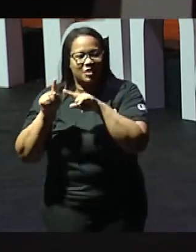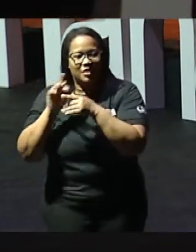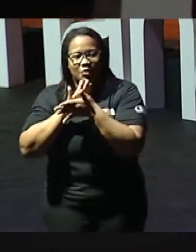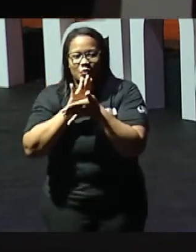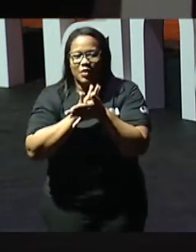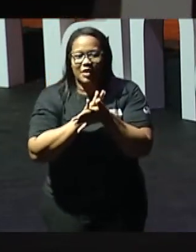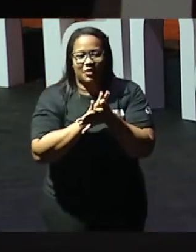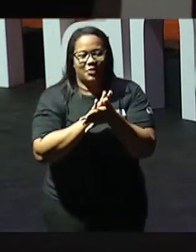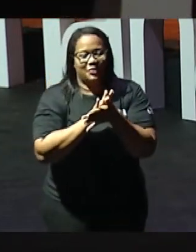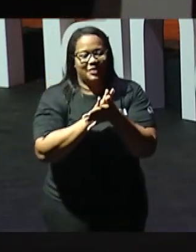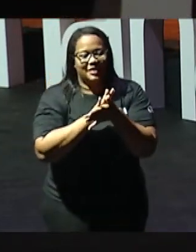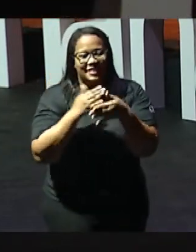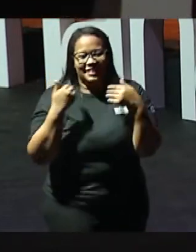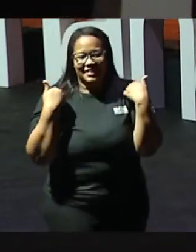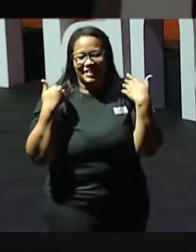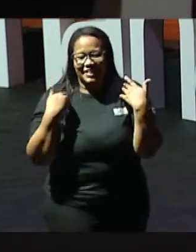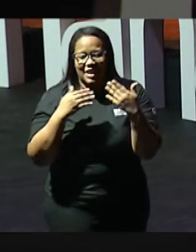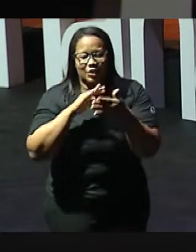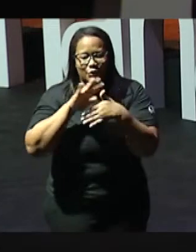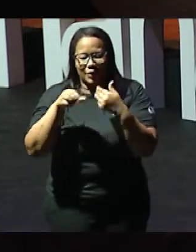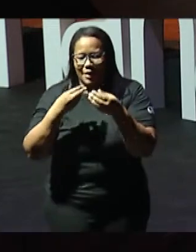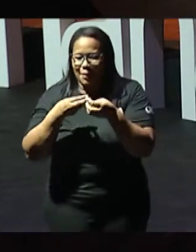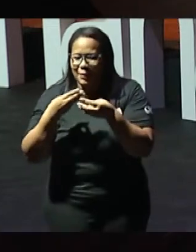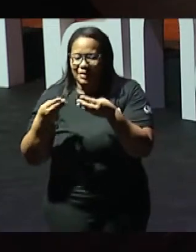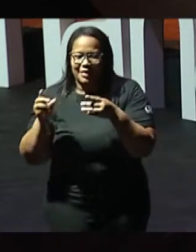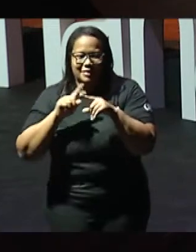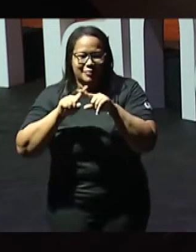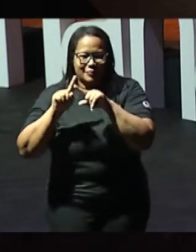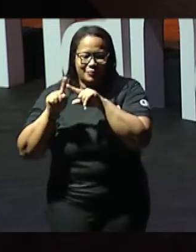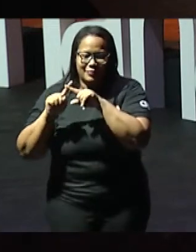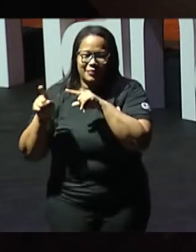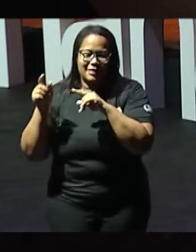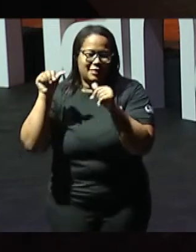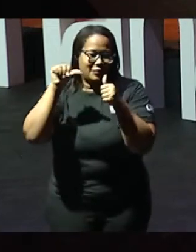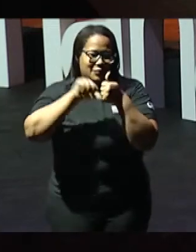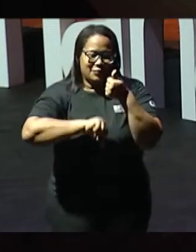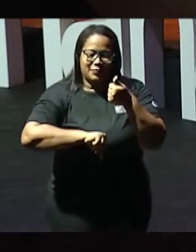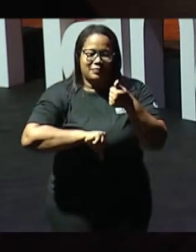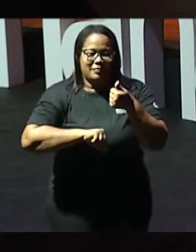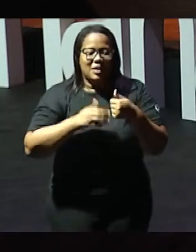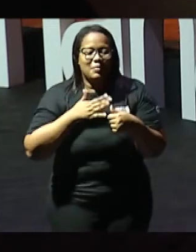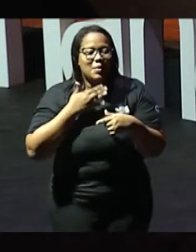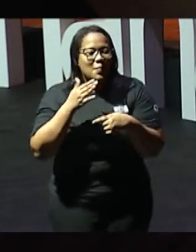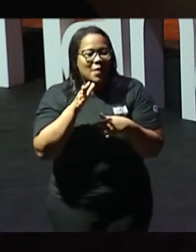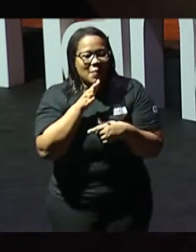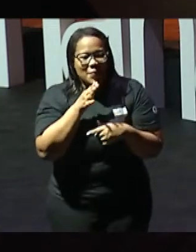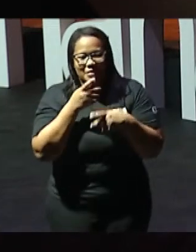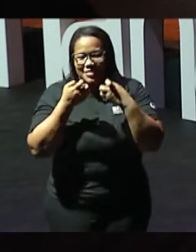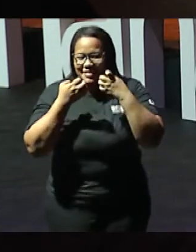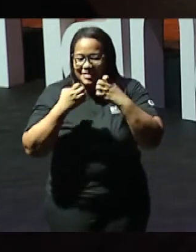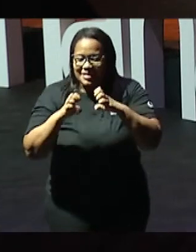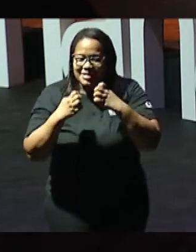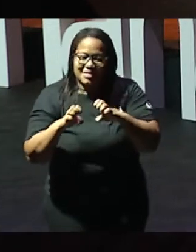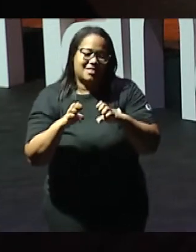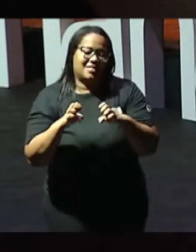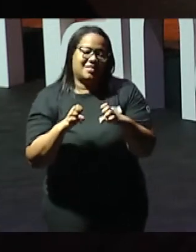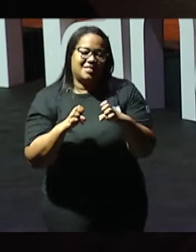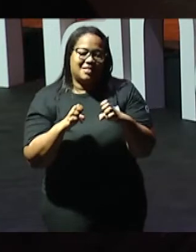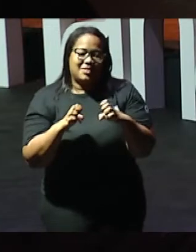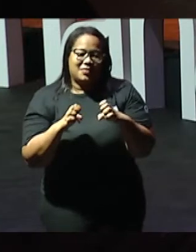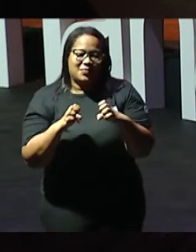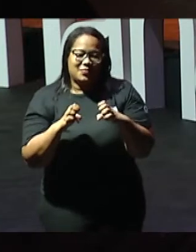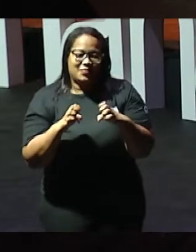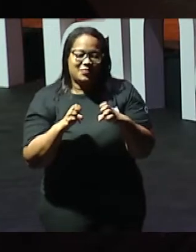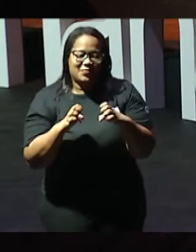materia y no había forma de que yo pasara del curso y mi mamá se esforzó tanto y dijo tú vas a pasar de curso mi hijo yo